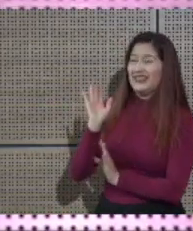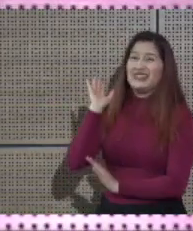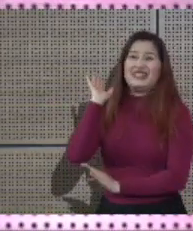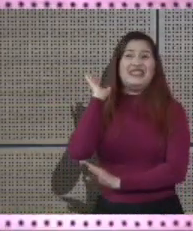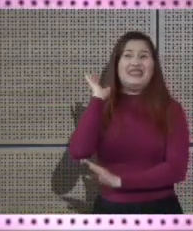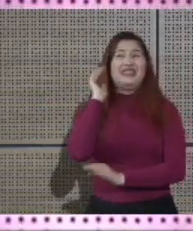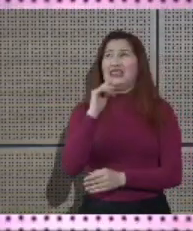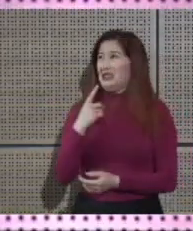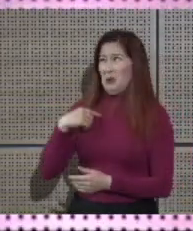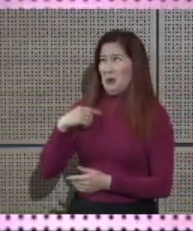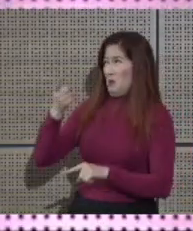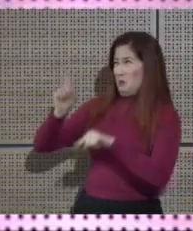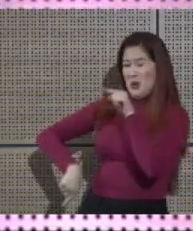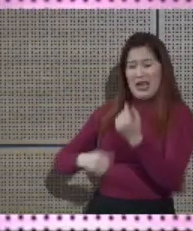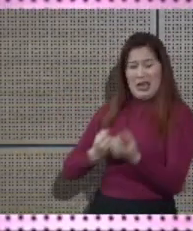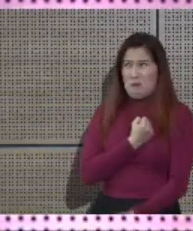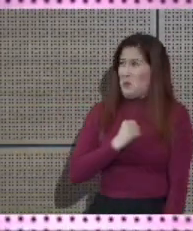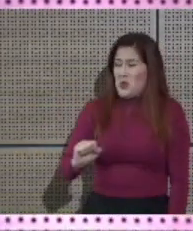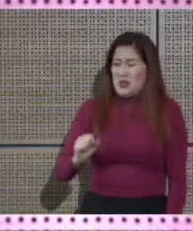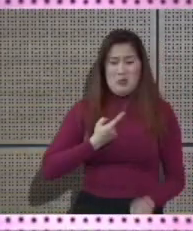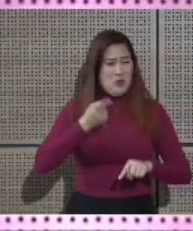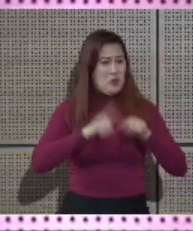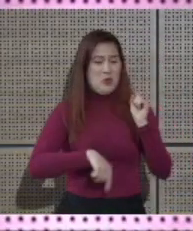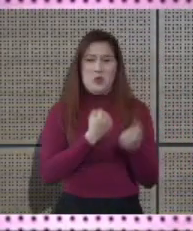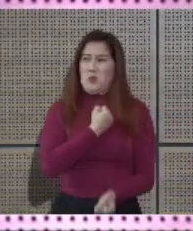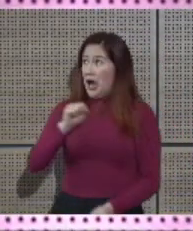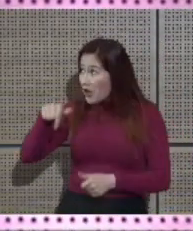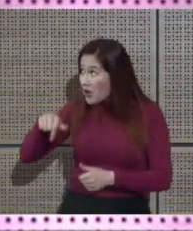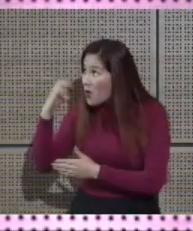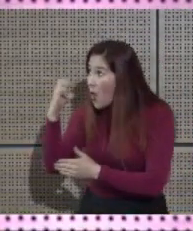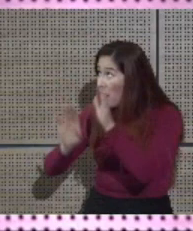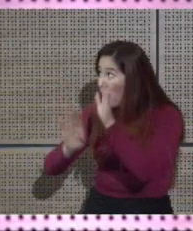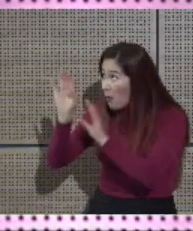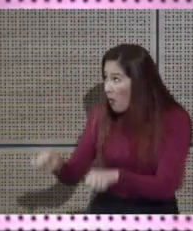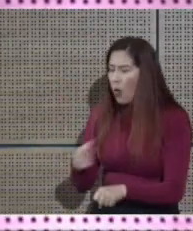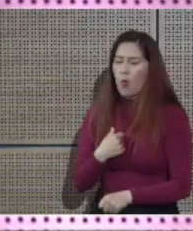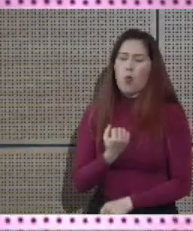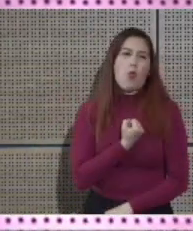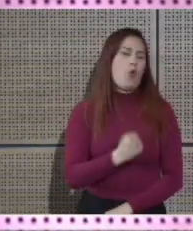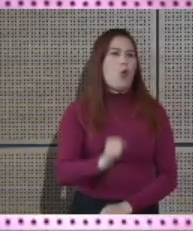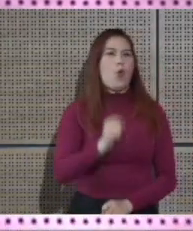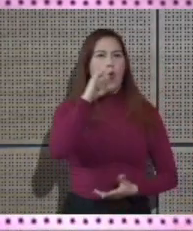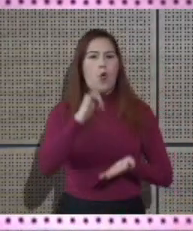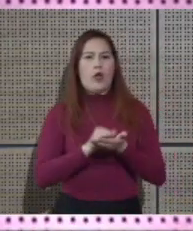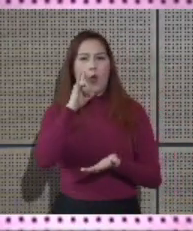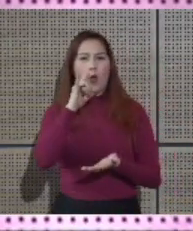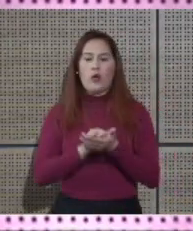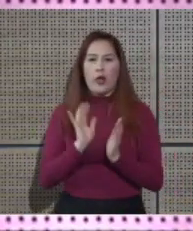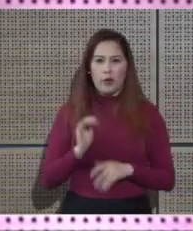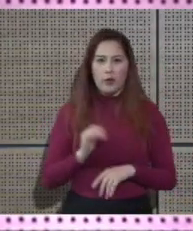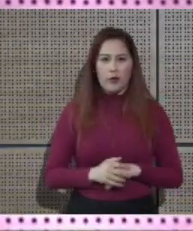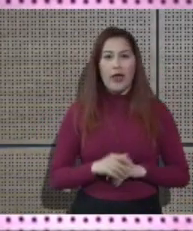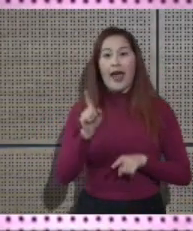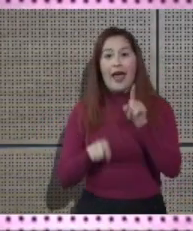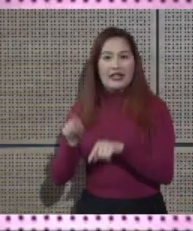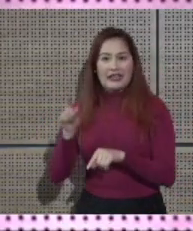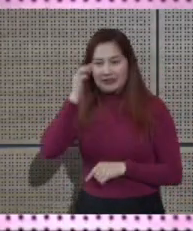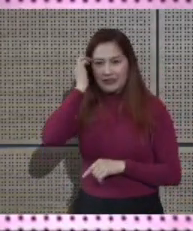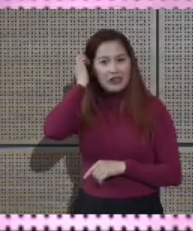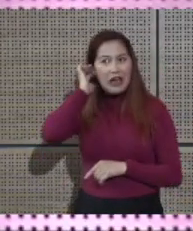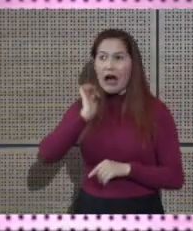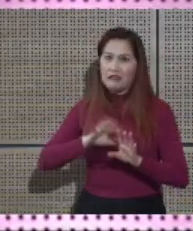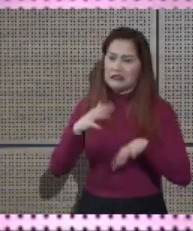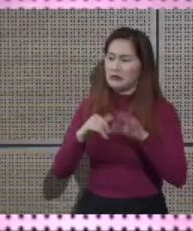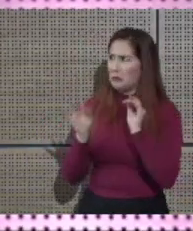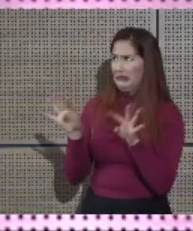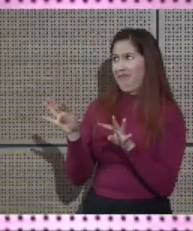ah, Rafael se volvió loco, esto no es posible en nuestros países. ¿Cómo se les ocurre que esto va a pasar, que vamos a